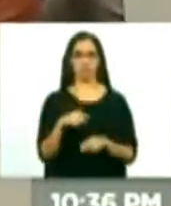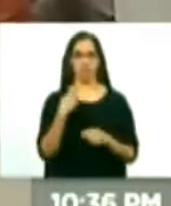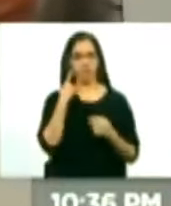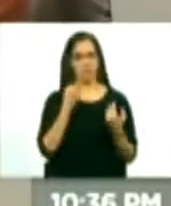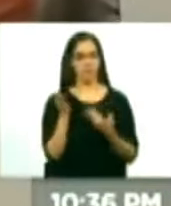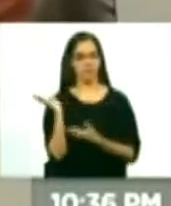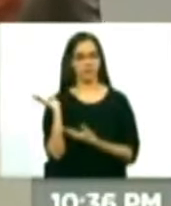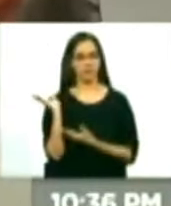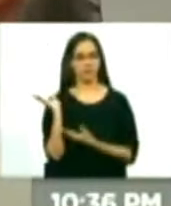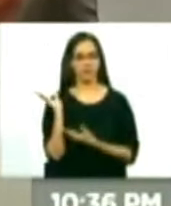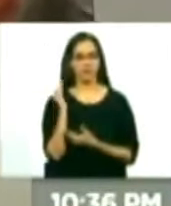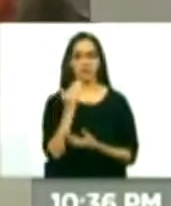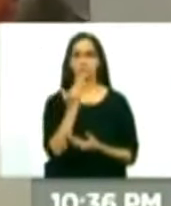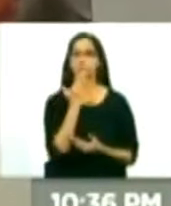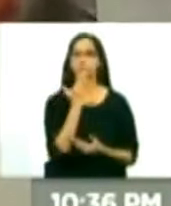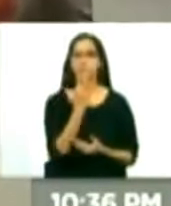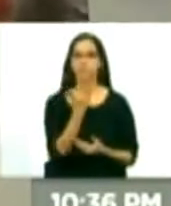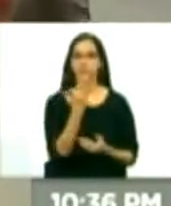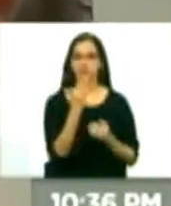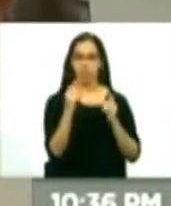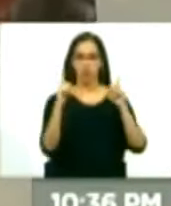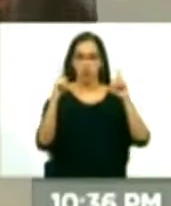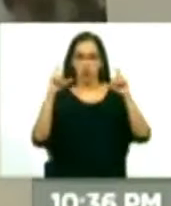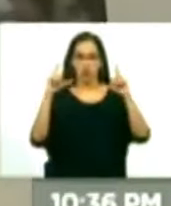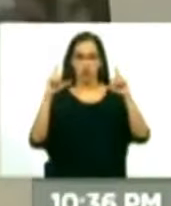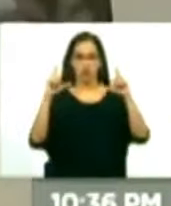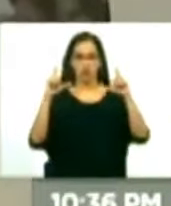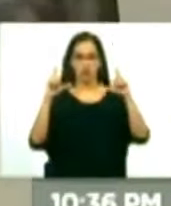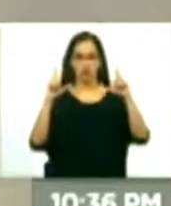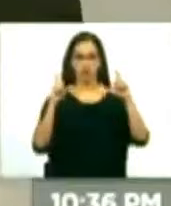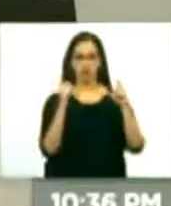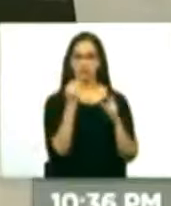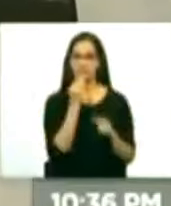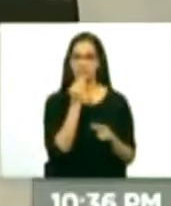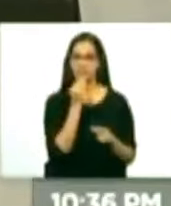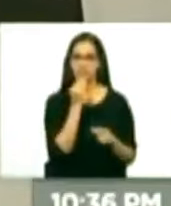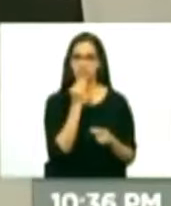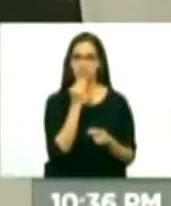una toma cerquita, ahí,